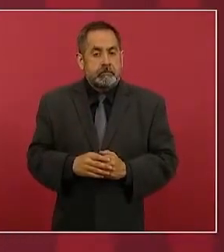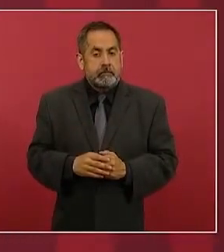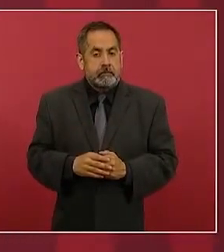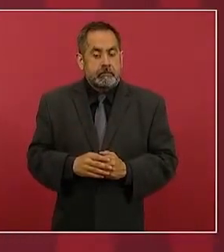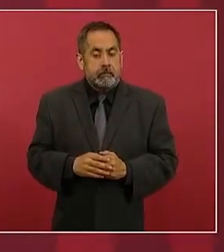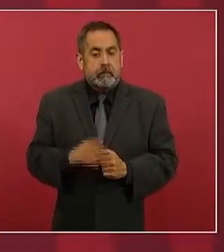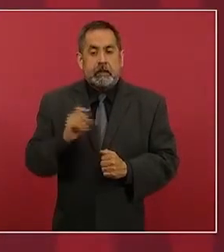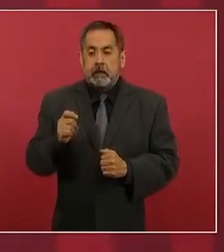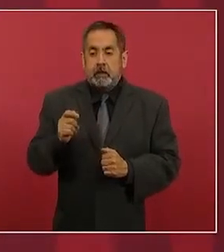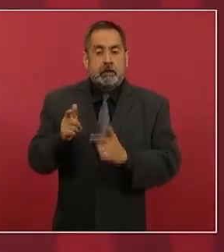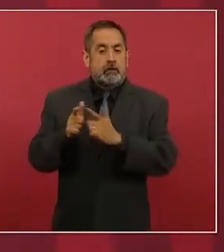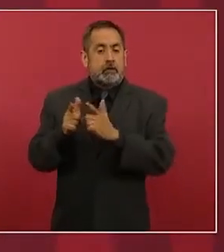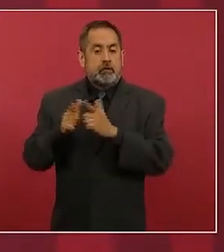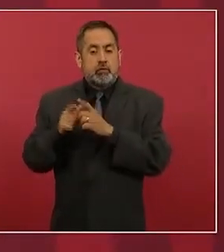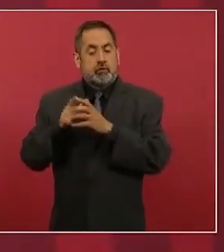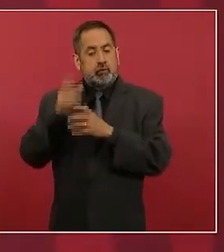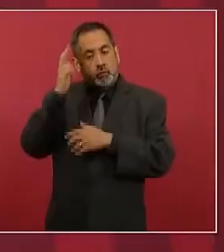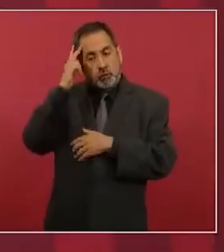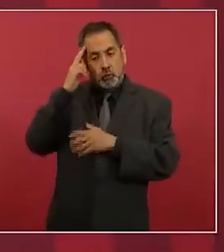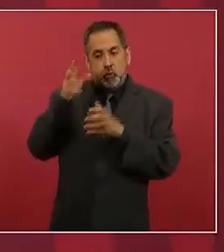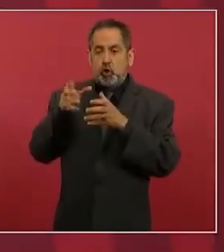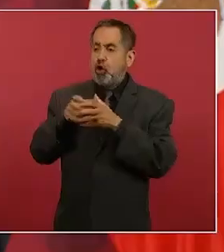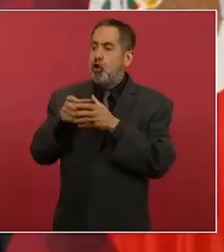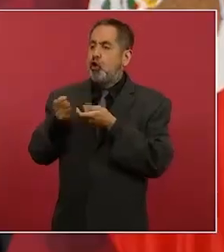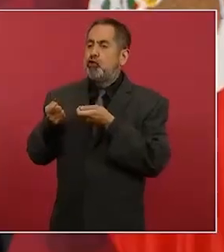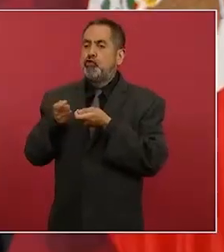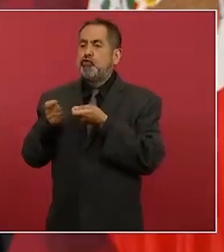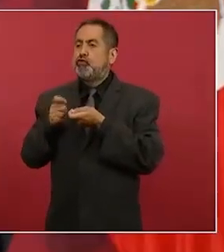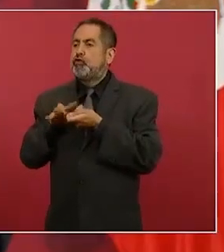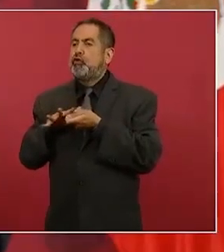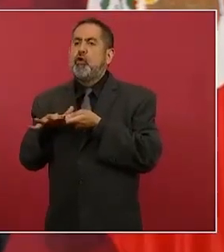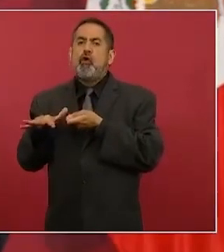un grupo dominaba